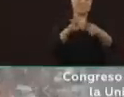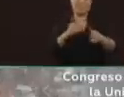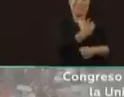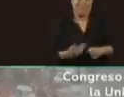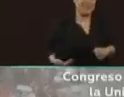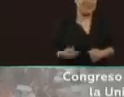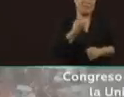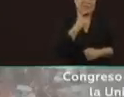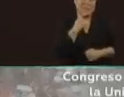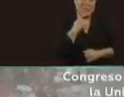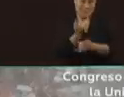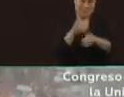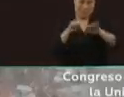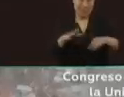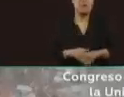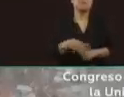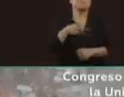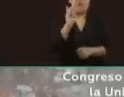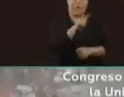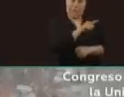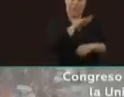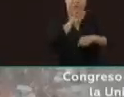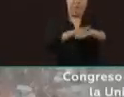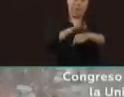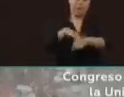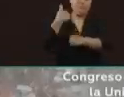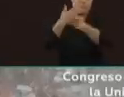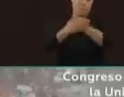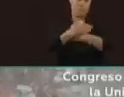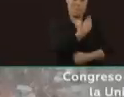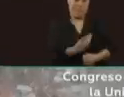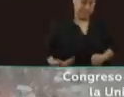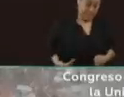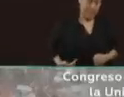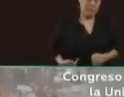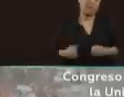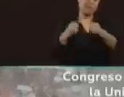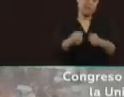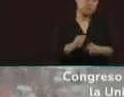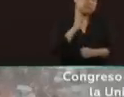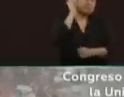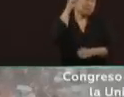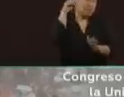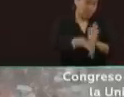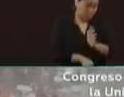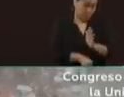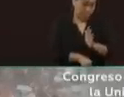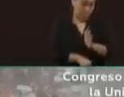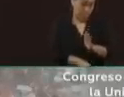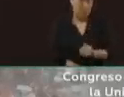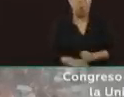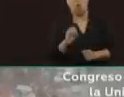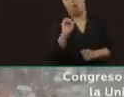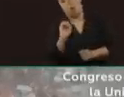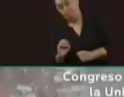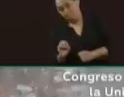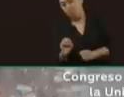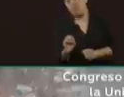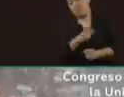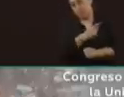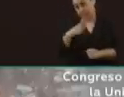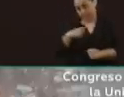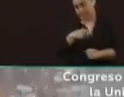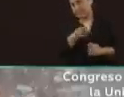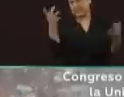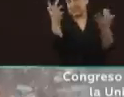con eso van a anticipar a la próxima presidenta a un fracaso. O podemos empezar